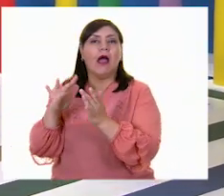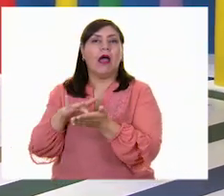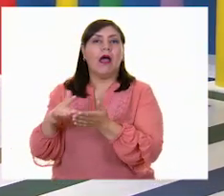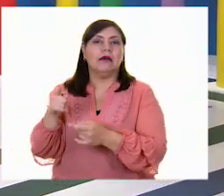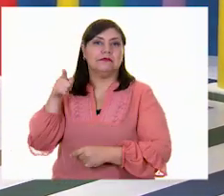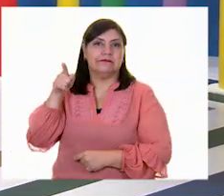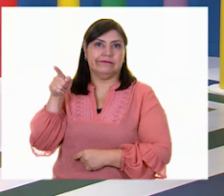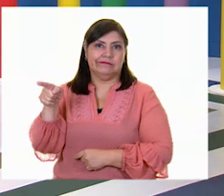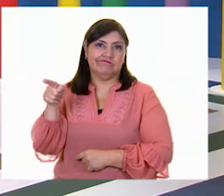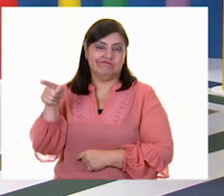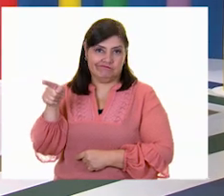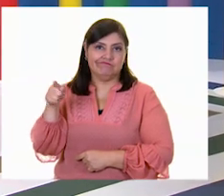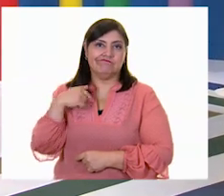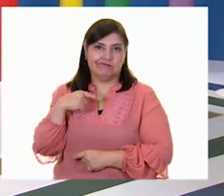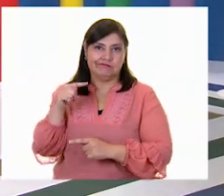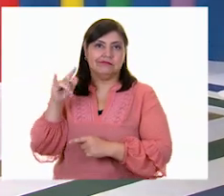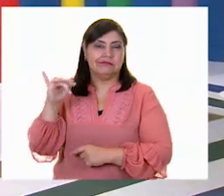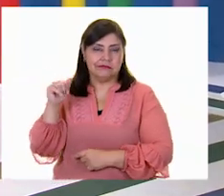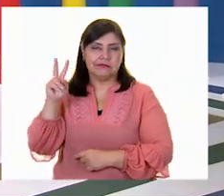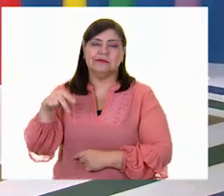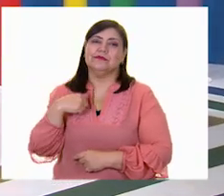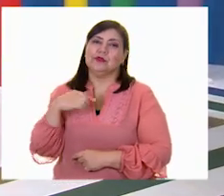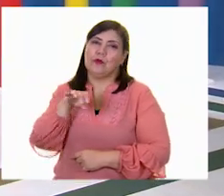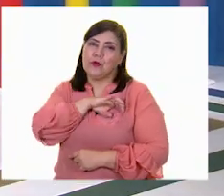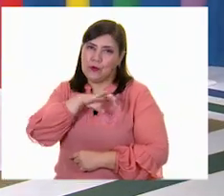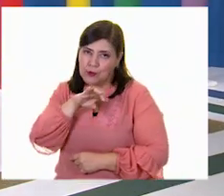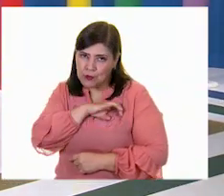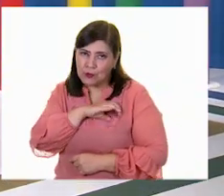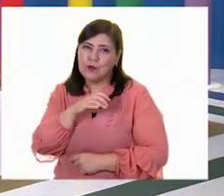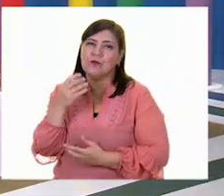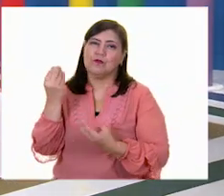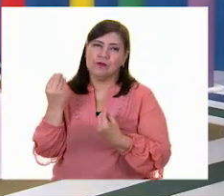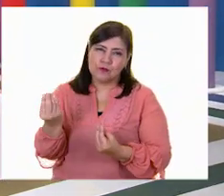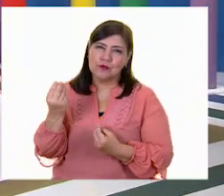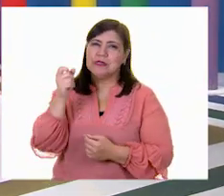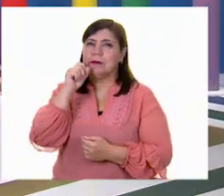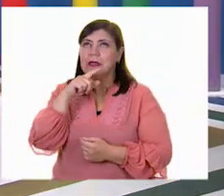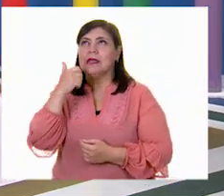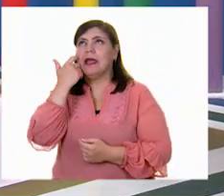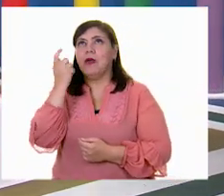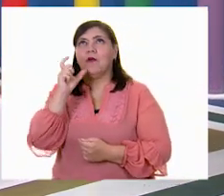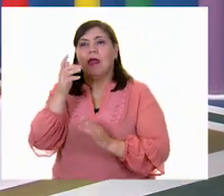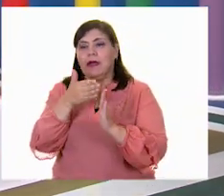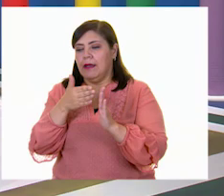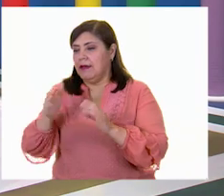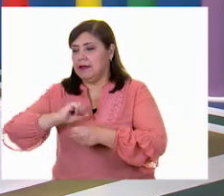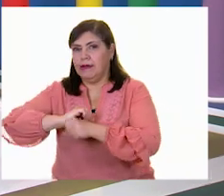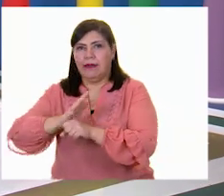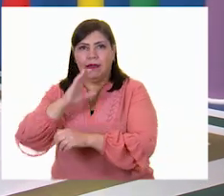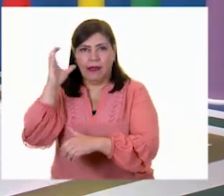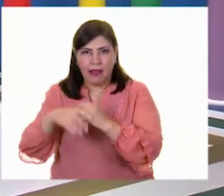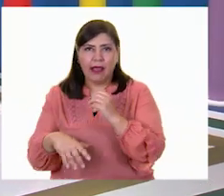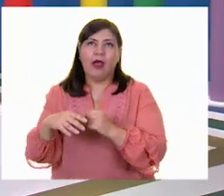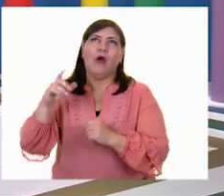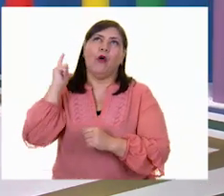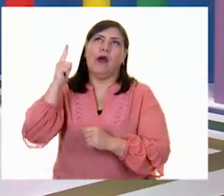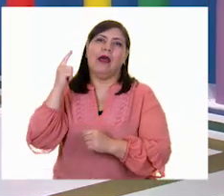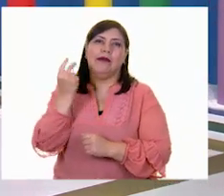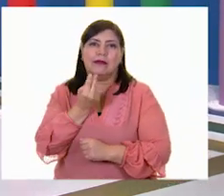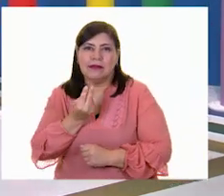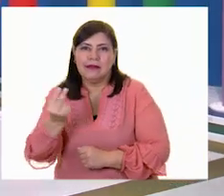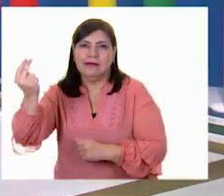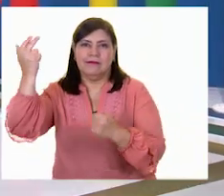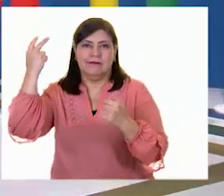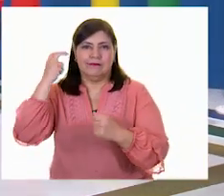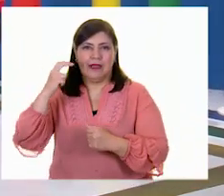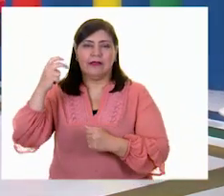ella. Y por supuesto que la quiero mucho y que deseo que en cuanto termine la pandemia pues ya podamos realizar un viaje juntas. Y escribiré